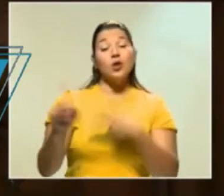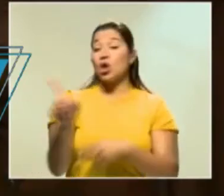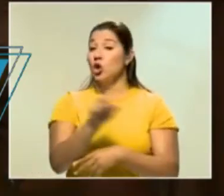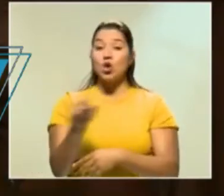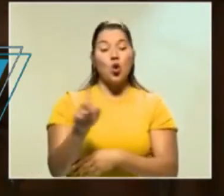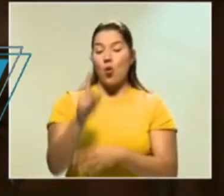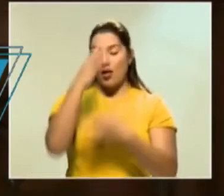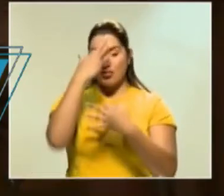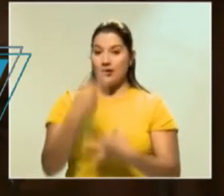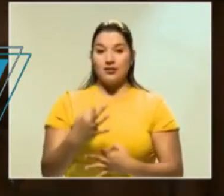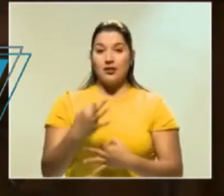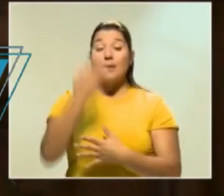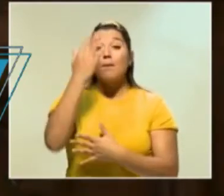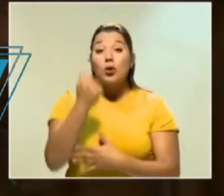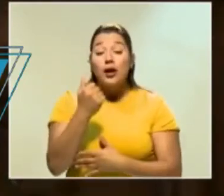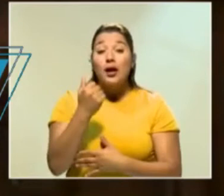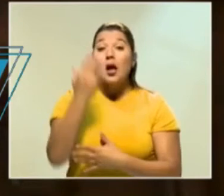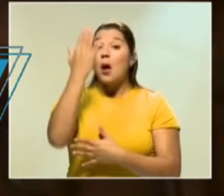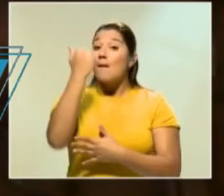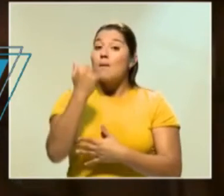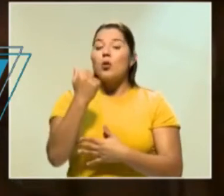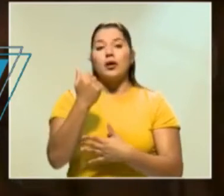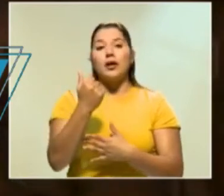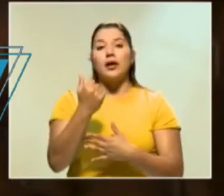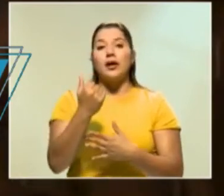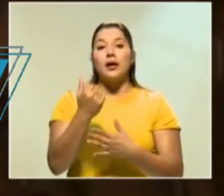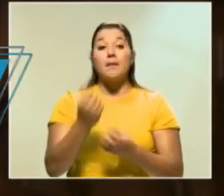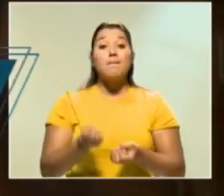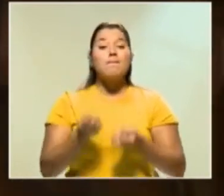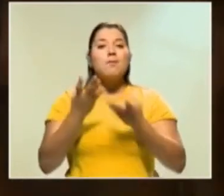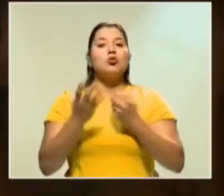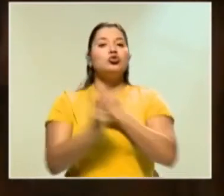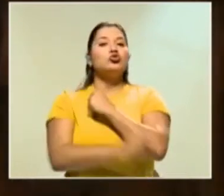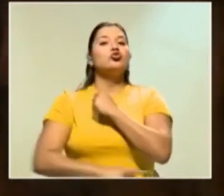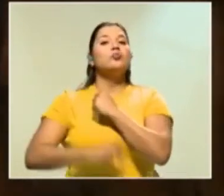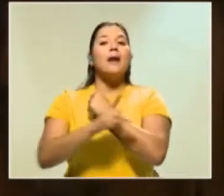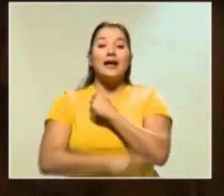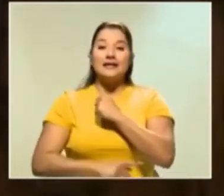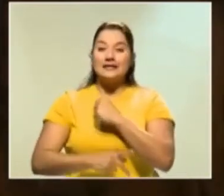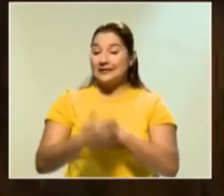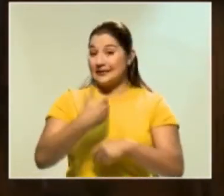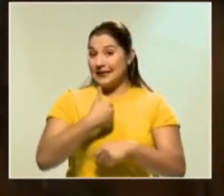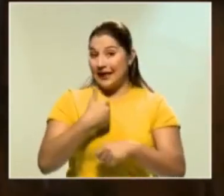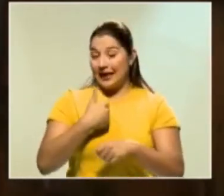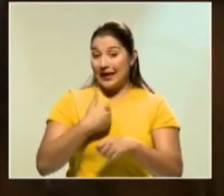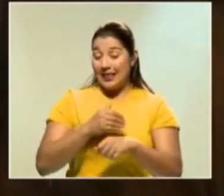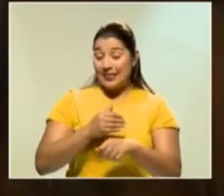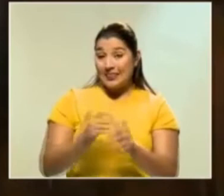decisión porque hay potencias que tienen el derecho de veto y que impiden la toma de cualquier decisión en este sentido.